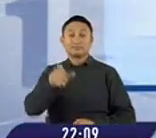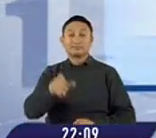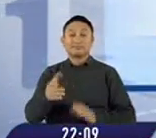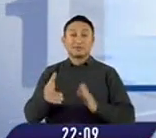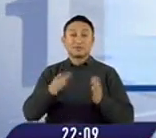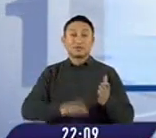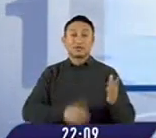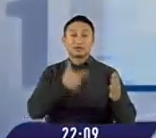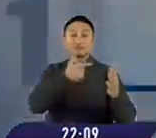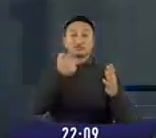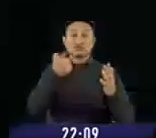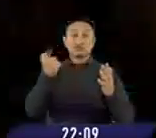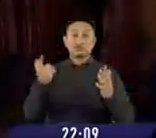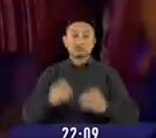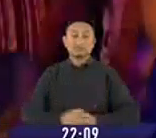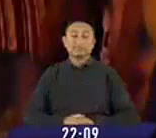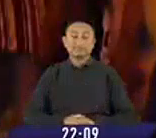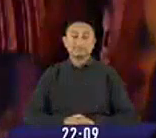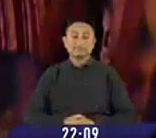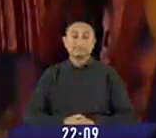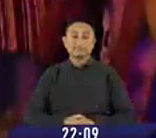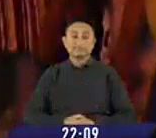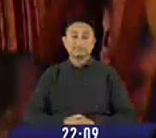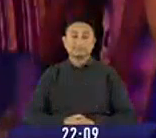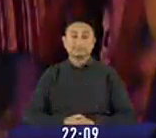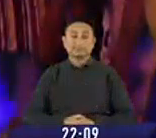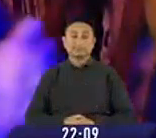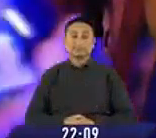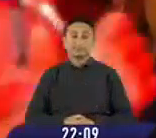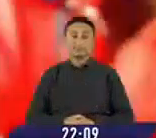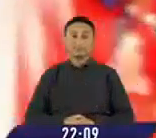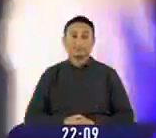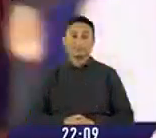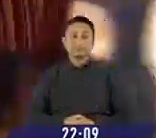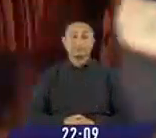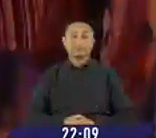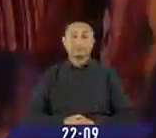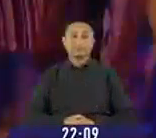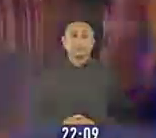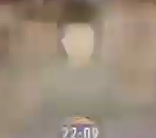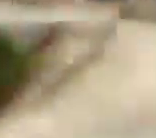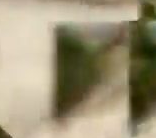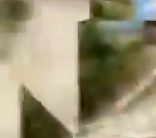2.187 casos. Informó Eric Zambrano.